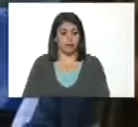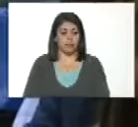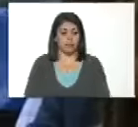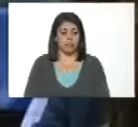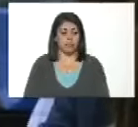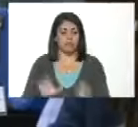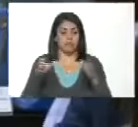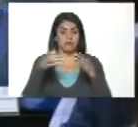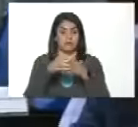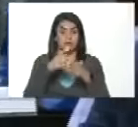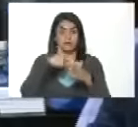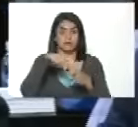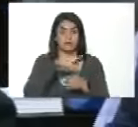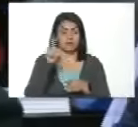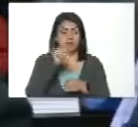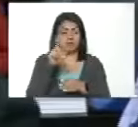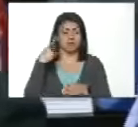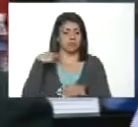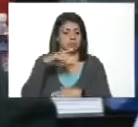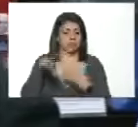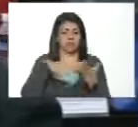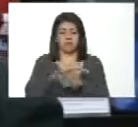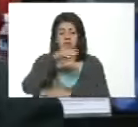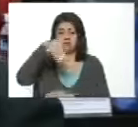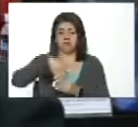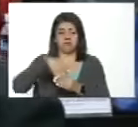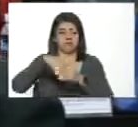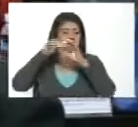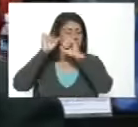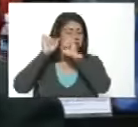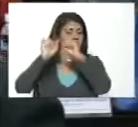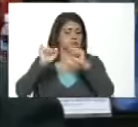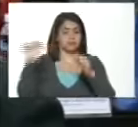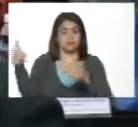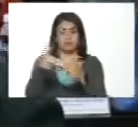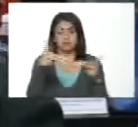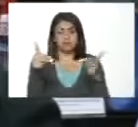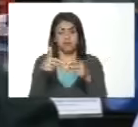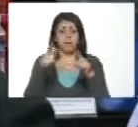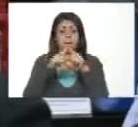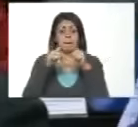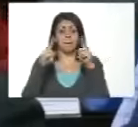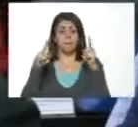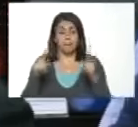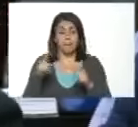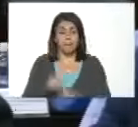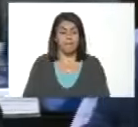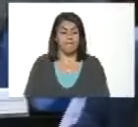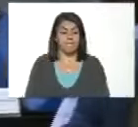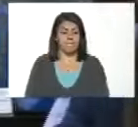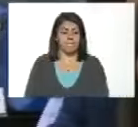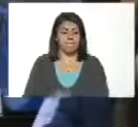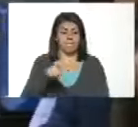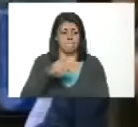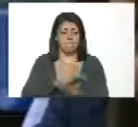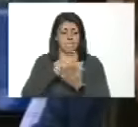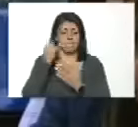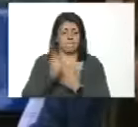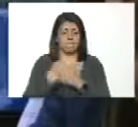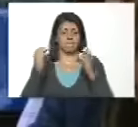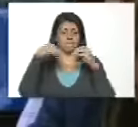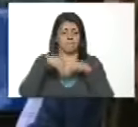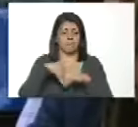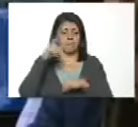esta fracción, por supuesto, que no tiene problemas con condenar la violencia. Pero este proyecto de